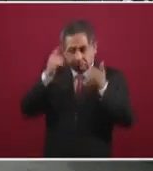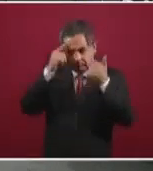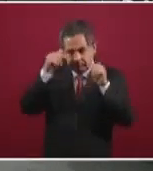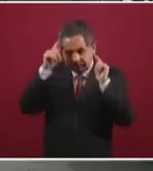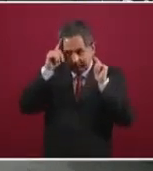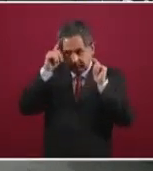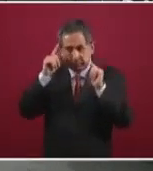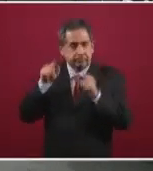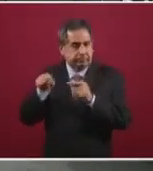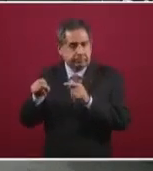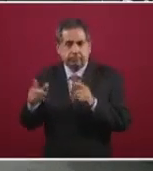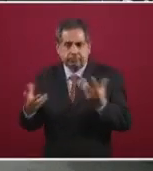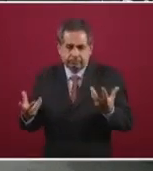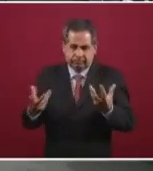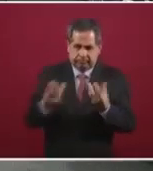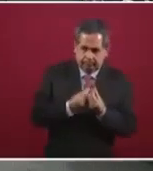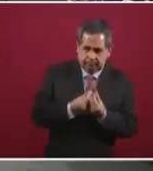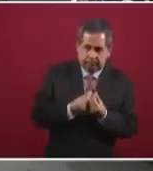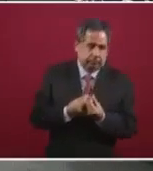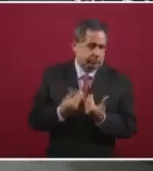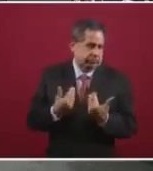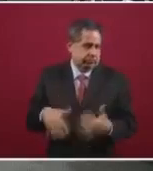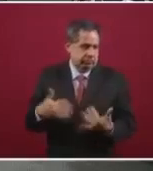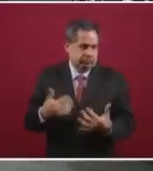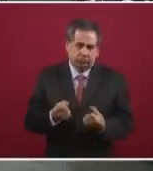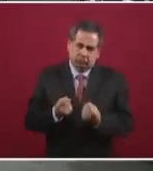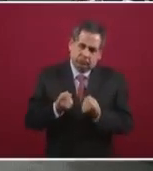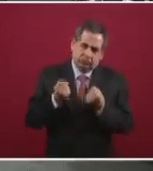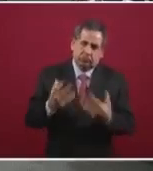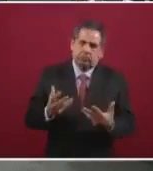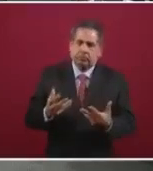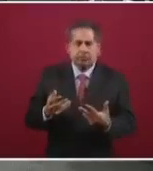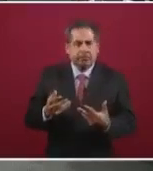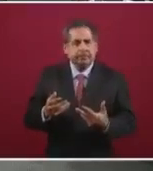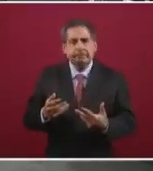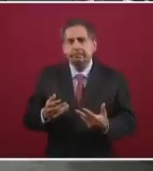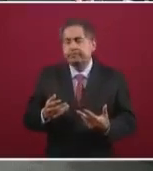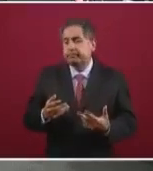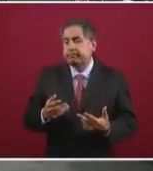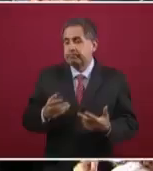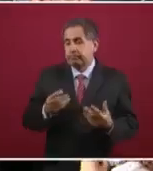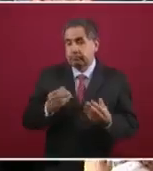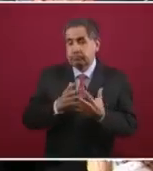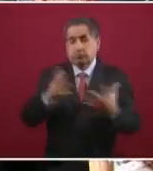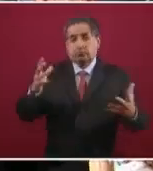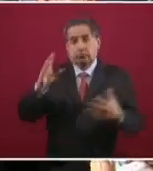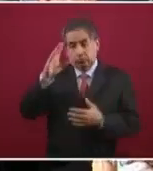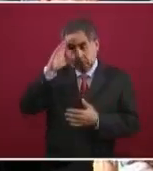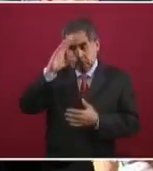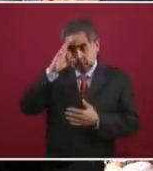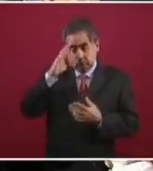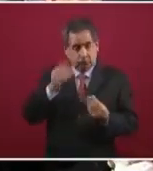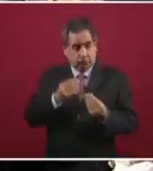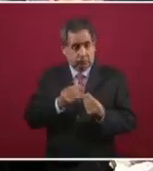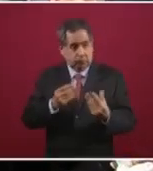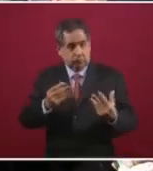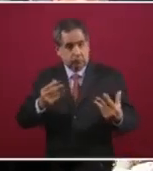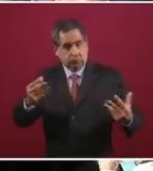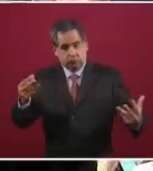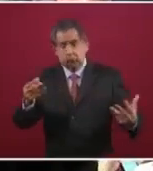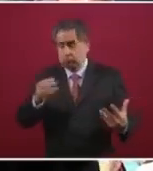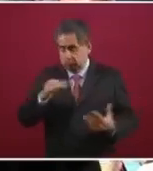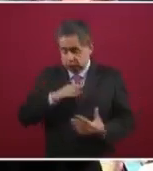de Marín. Entonces, estamos hablando de un incremento